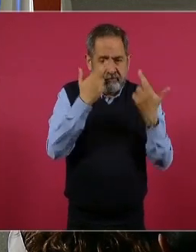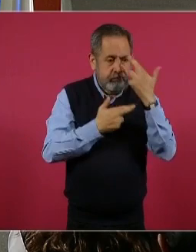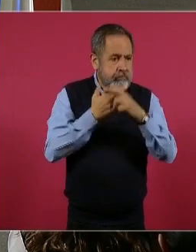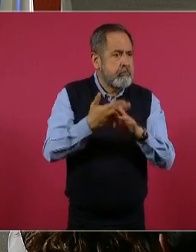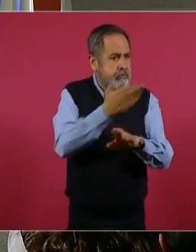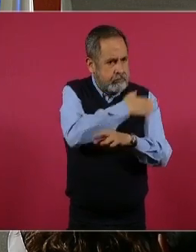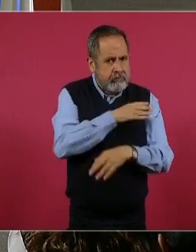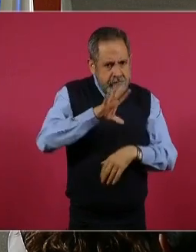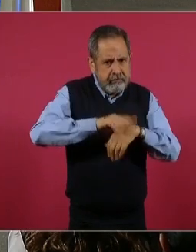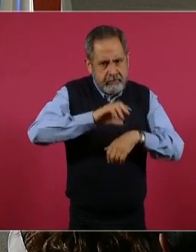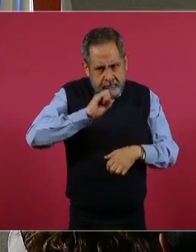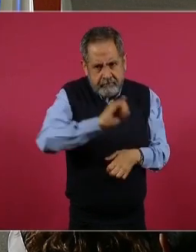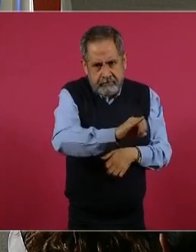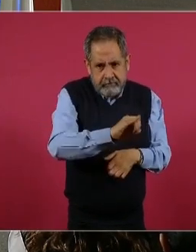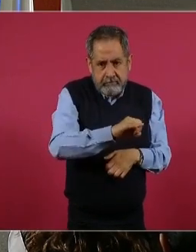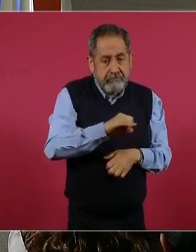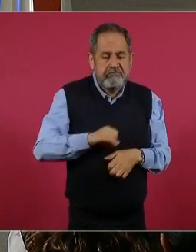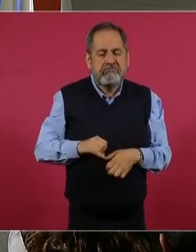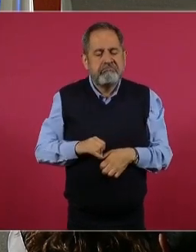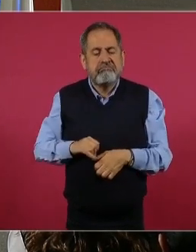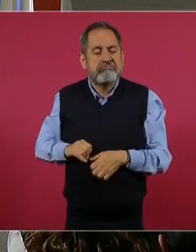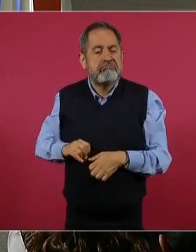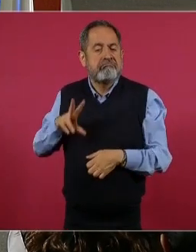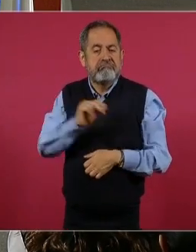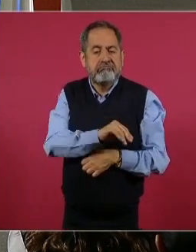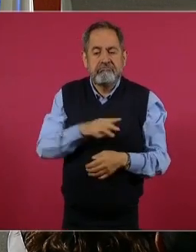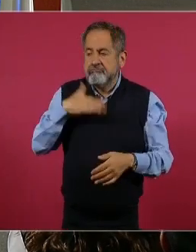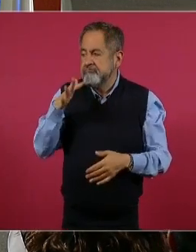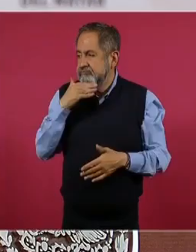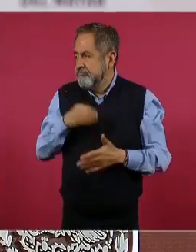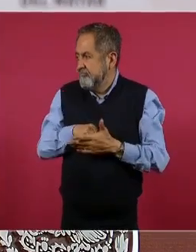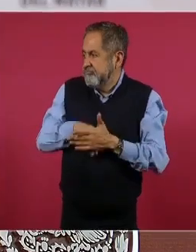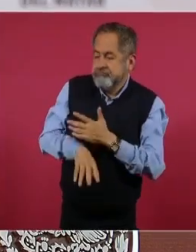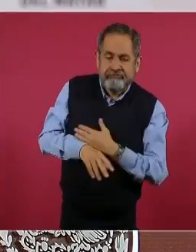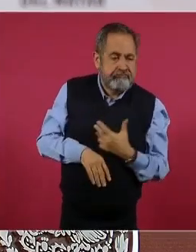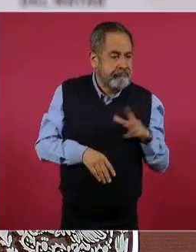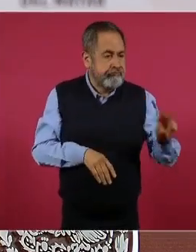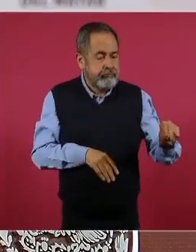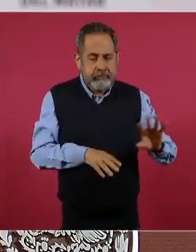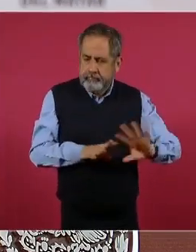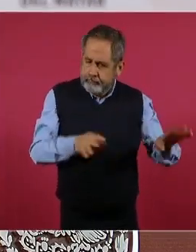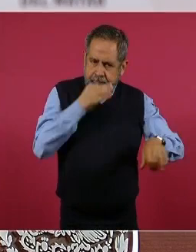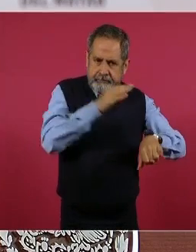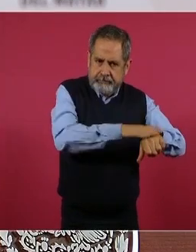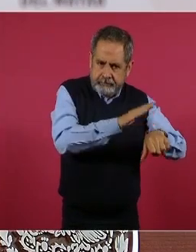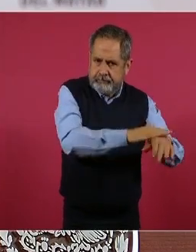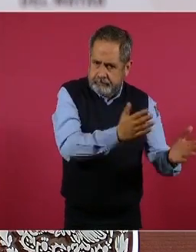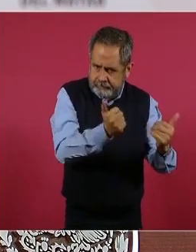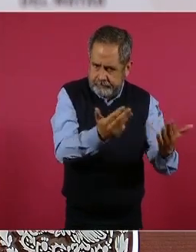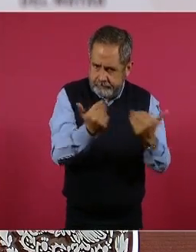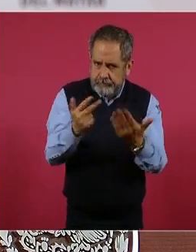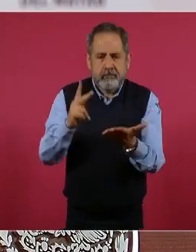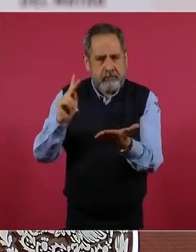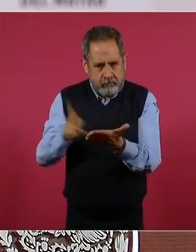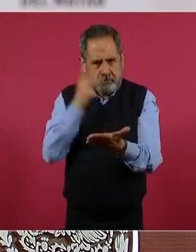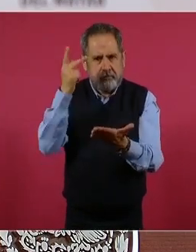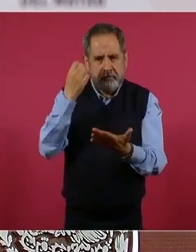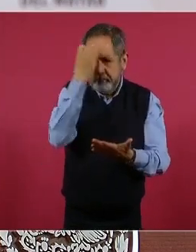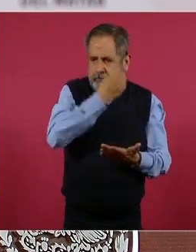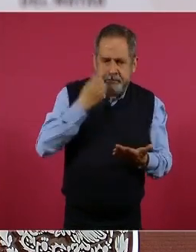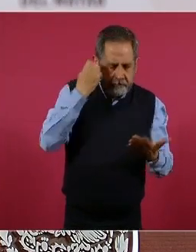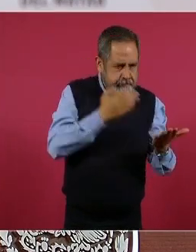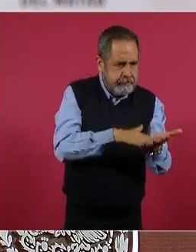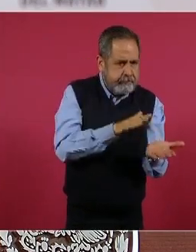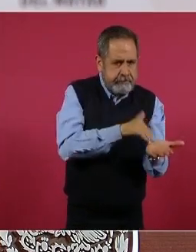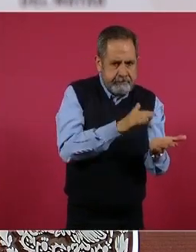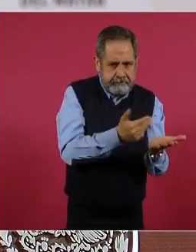de un principio y cuyo proceso de reposición regulatoria, y es muy importante que se sepa, ya está en marcha. Como parte de